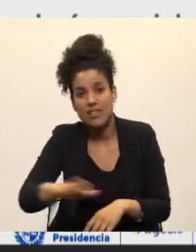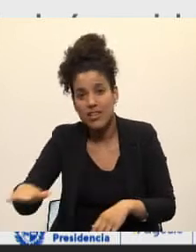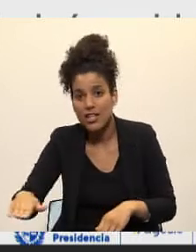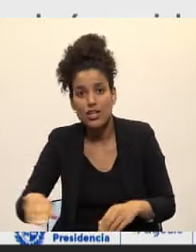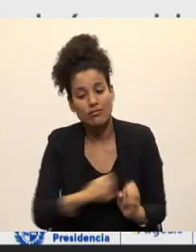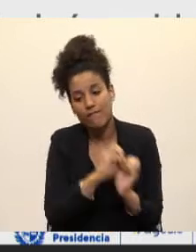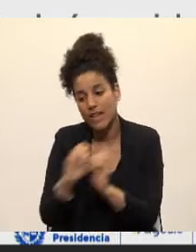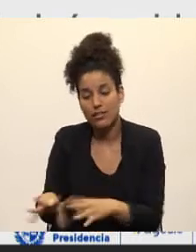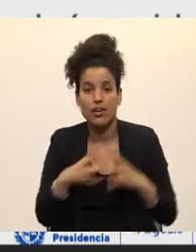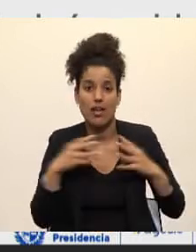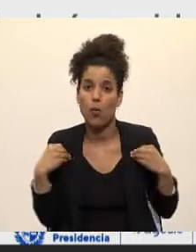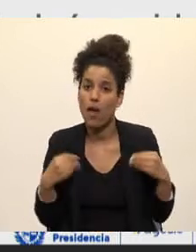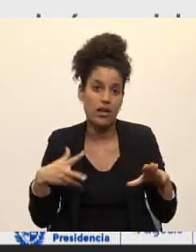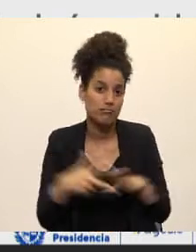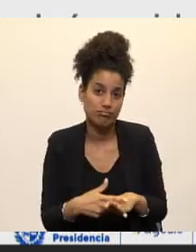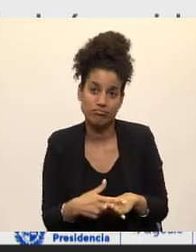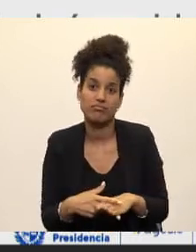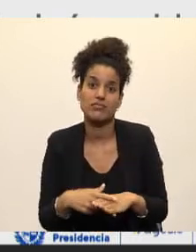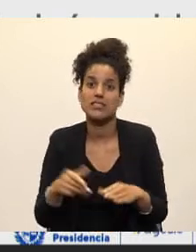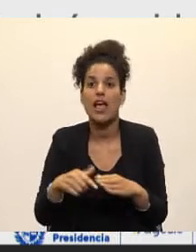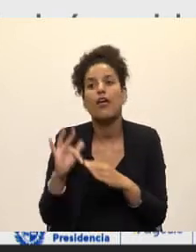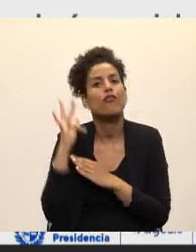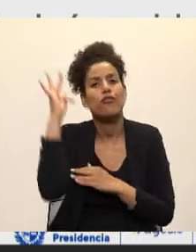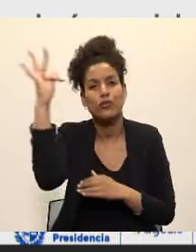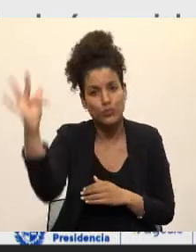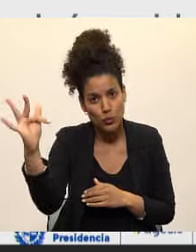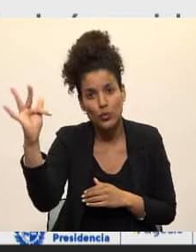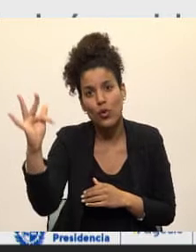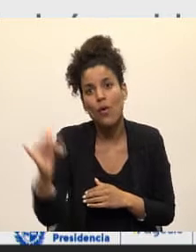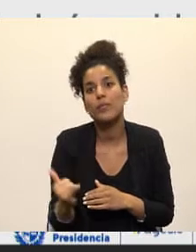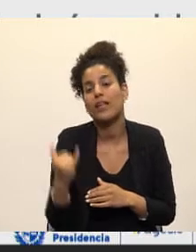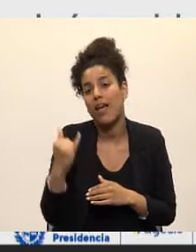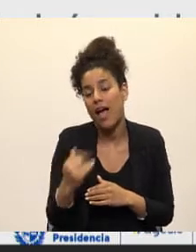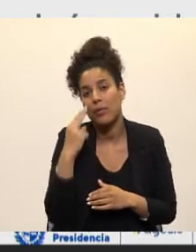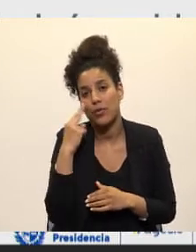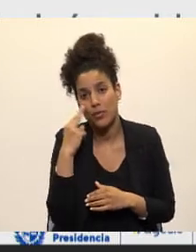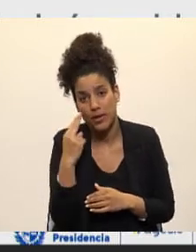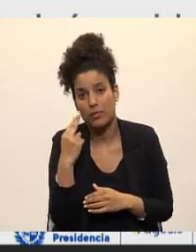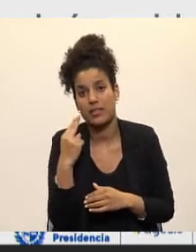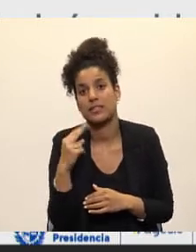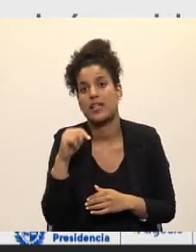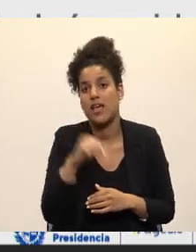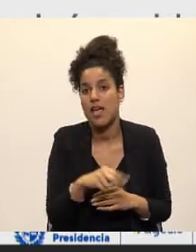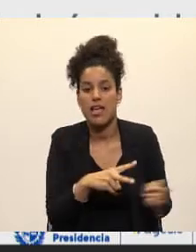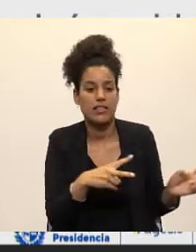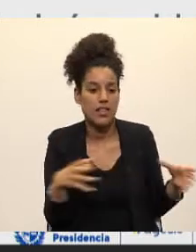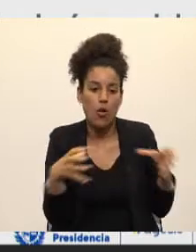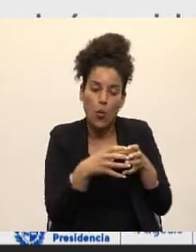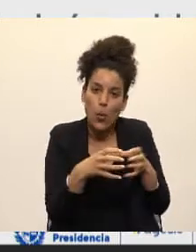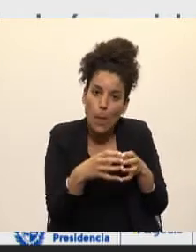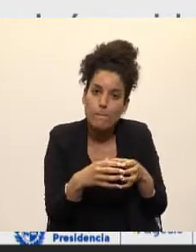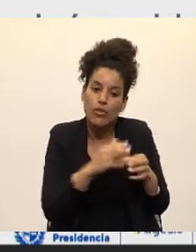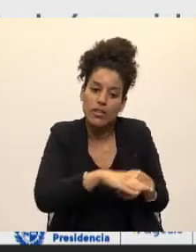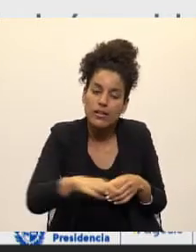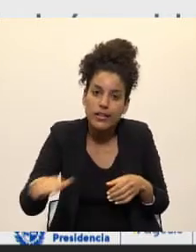tiene consecuencias sin ningún lugar a dudas a largo plazo. Estas generaciones de chicos, de chicas, adolescentes que, pese a